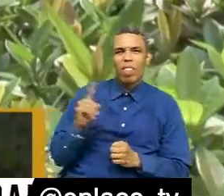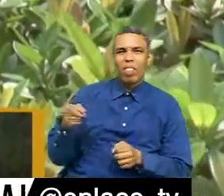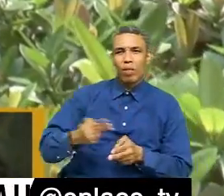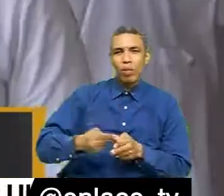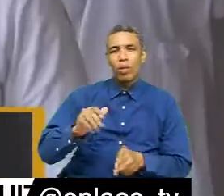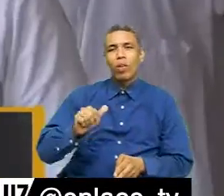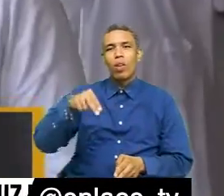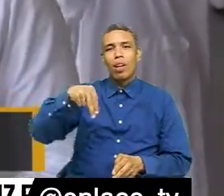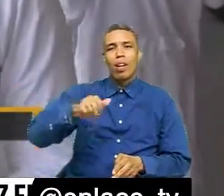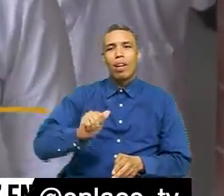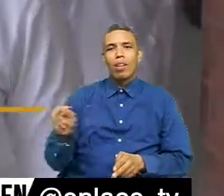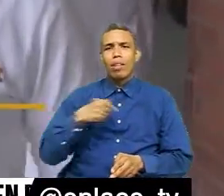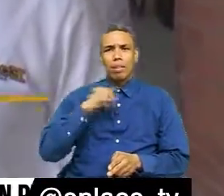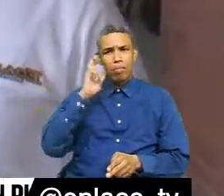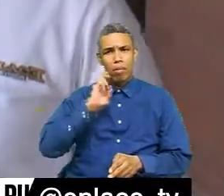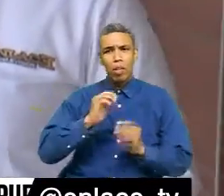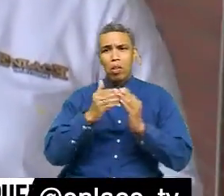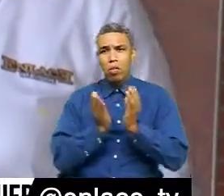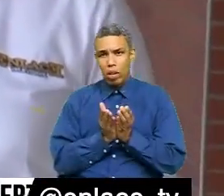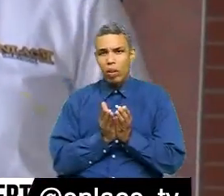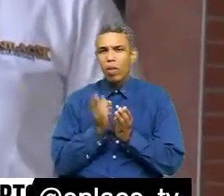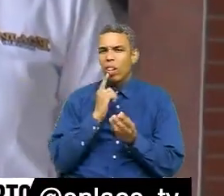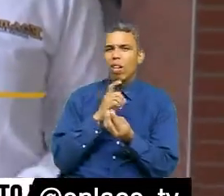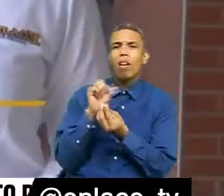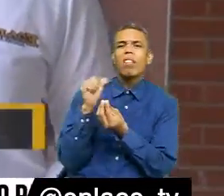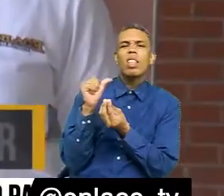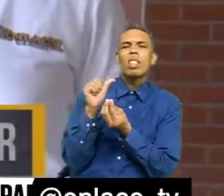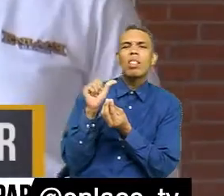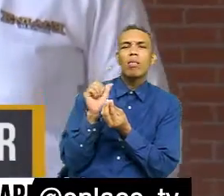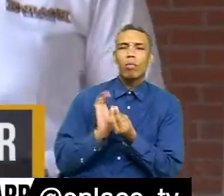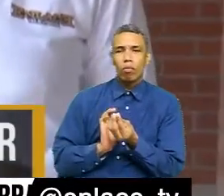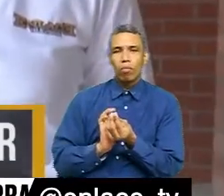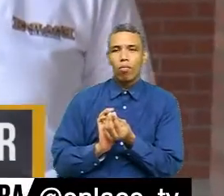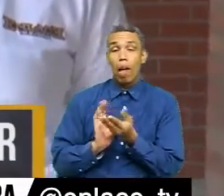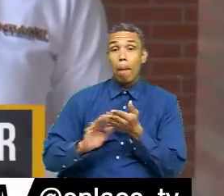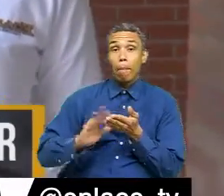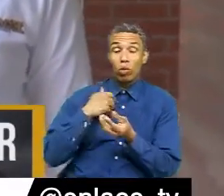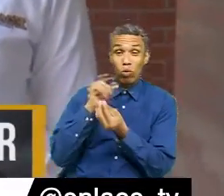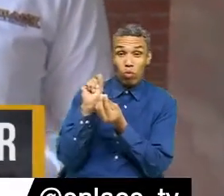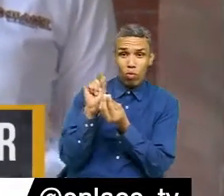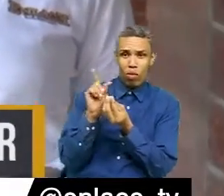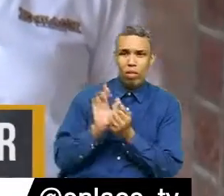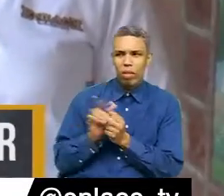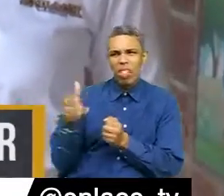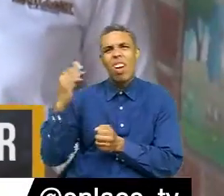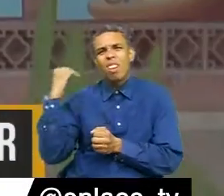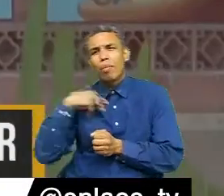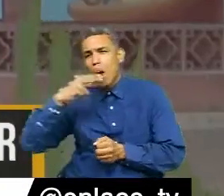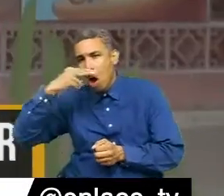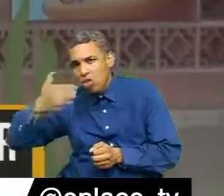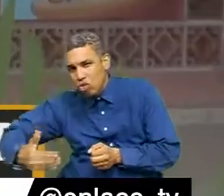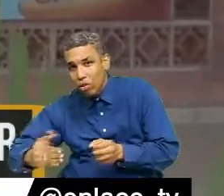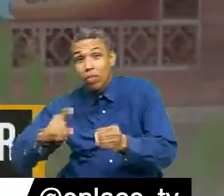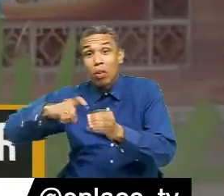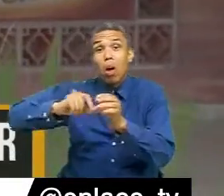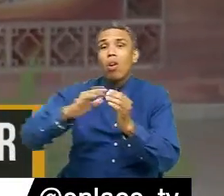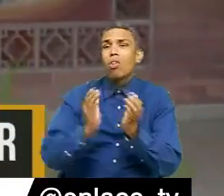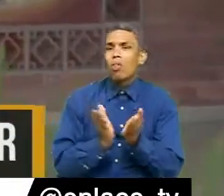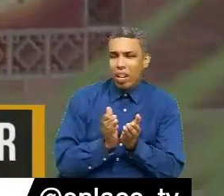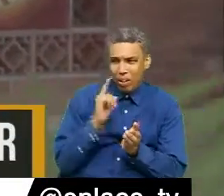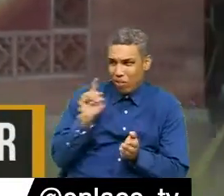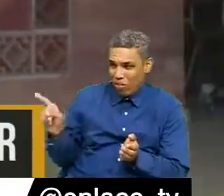décimo grado en el Colegio Antonio Nariño. Desde hace 11, su proceso de formación académica lo inició en esta institución, a la que le agradece el hecho